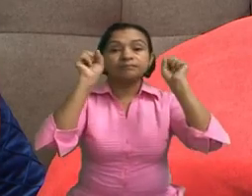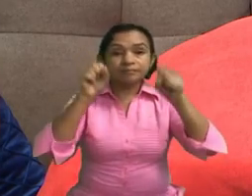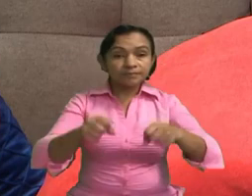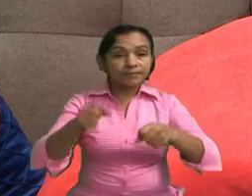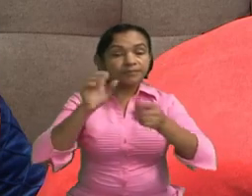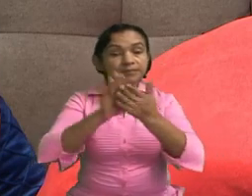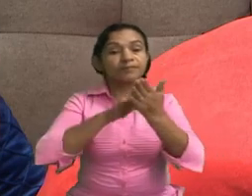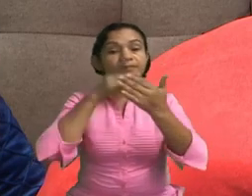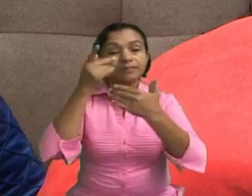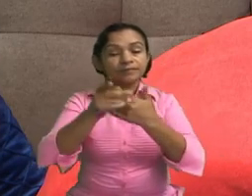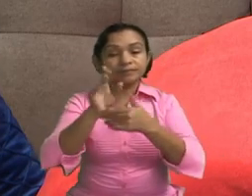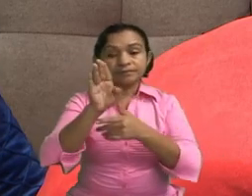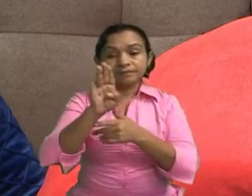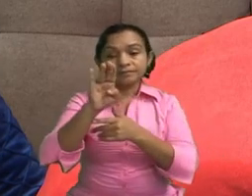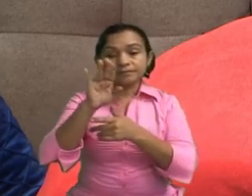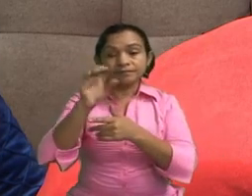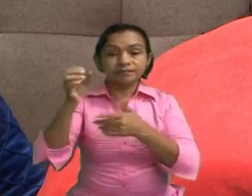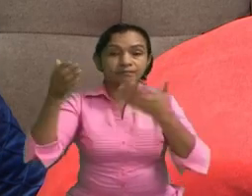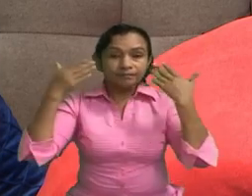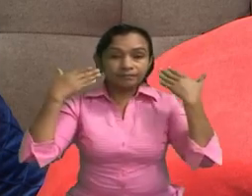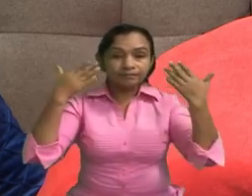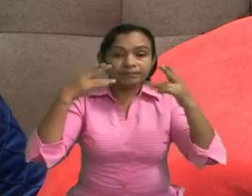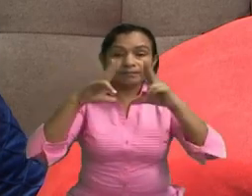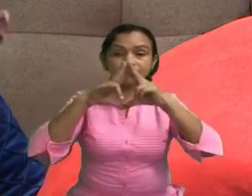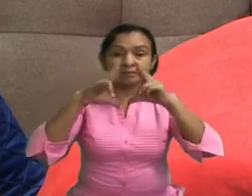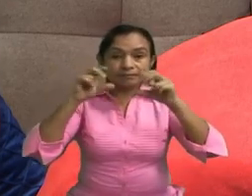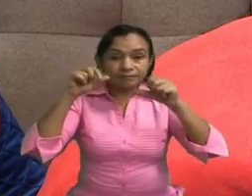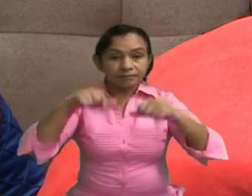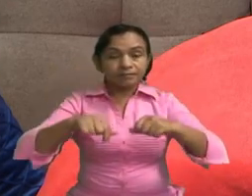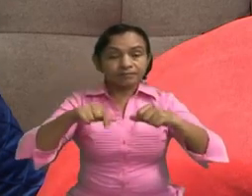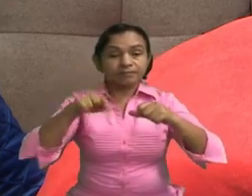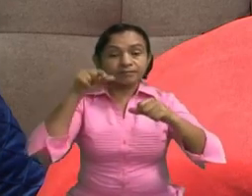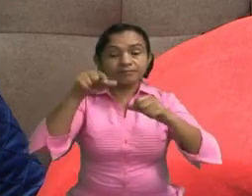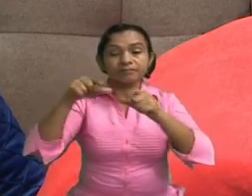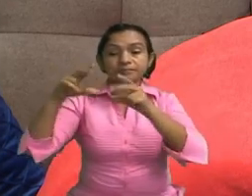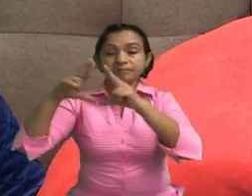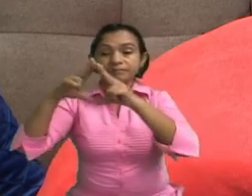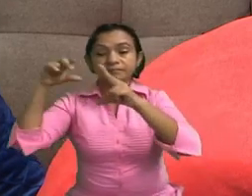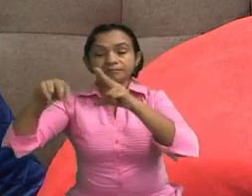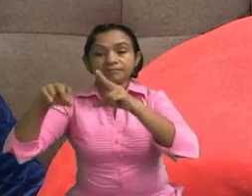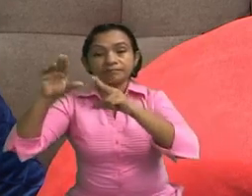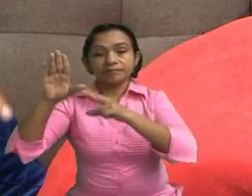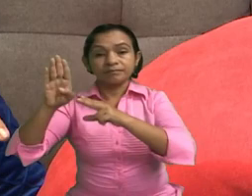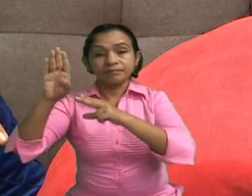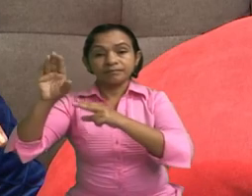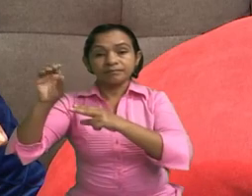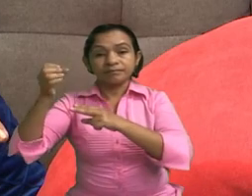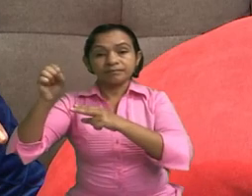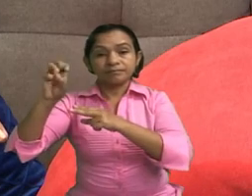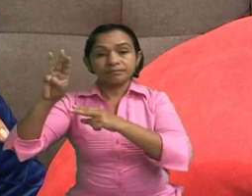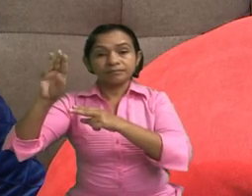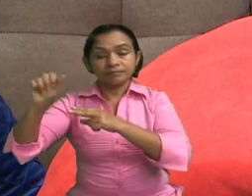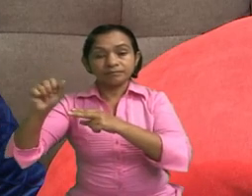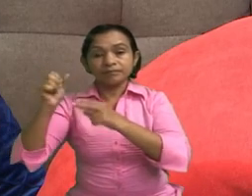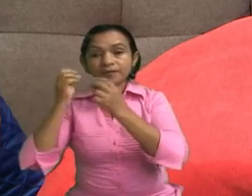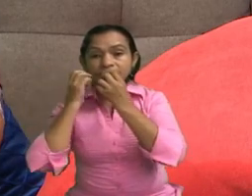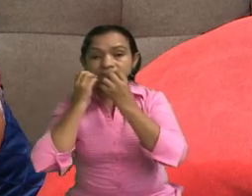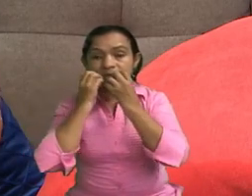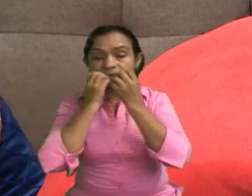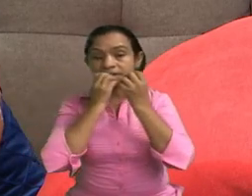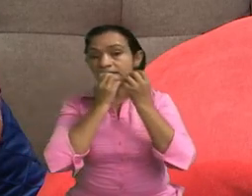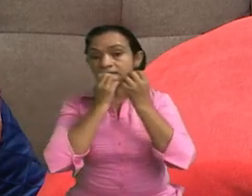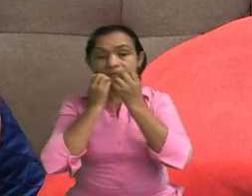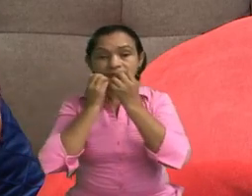este programa de bioclima acá en Nicaragua y en particular en la Reserva Natural de Bozaguas y en Indio Maíz, entiendo. Así